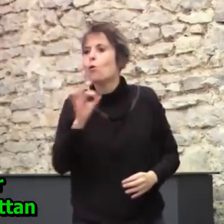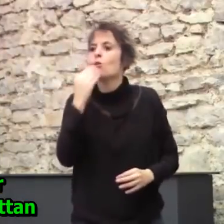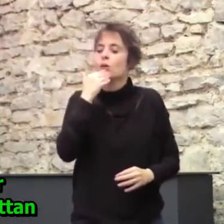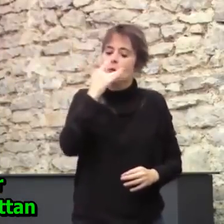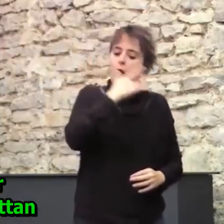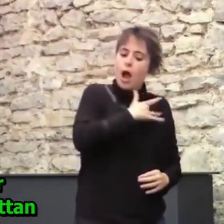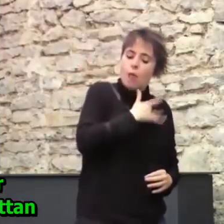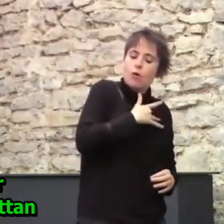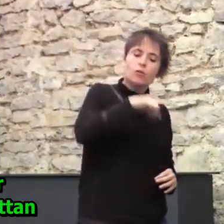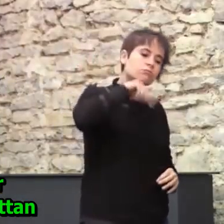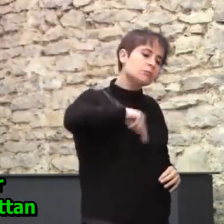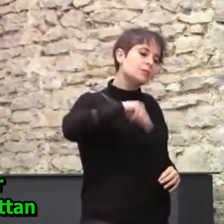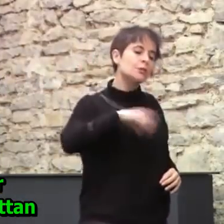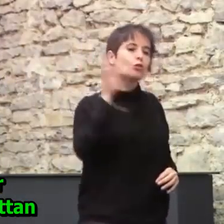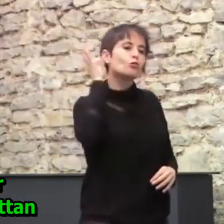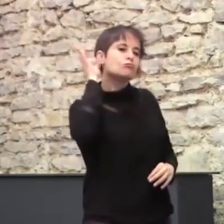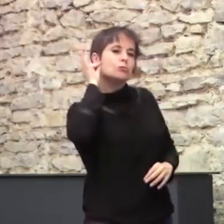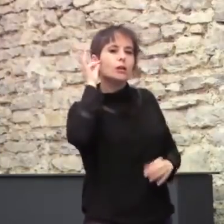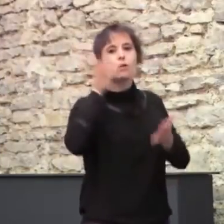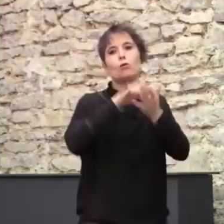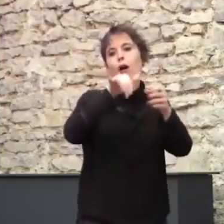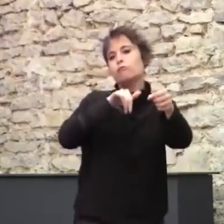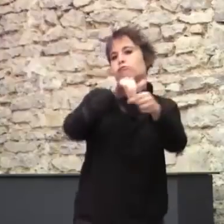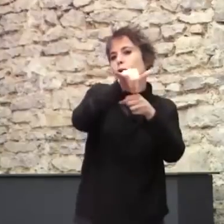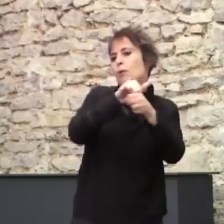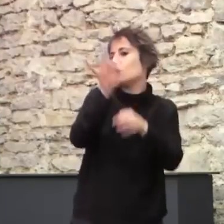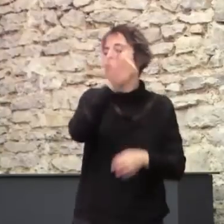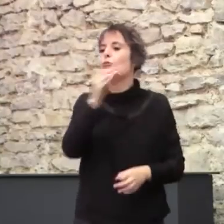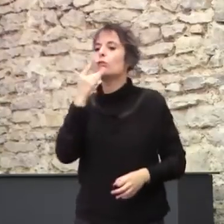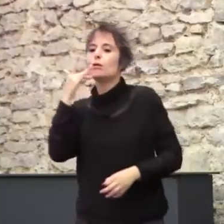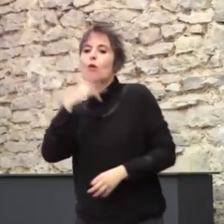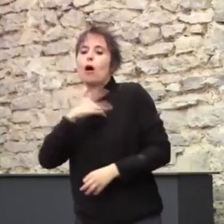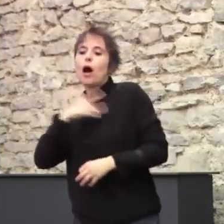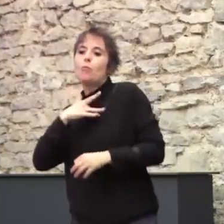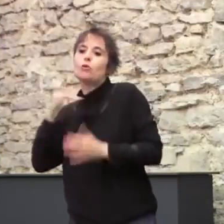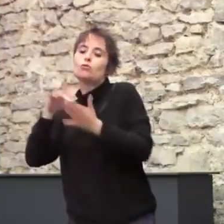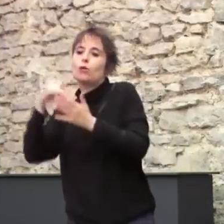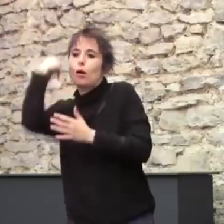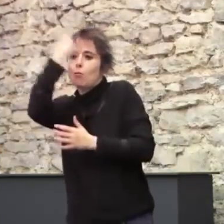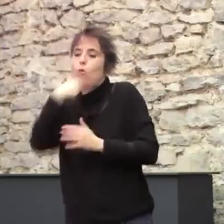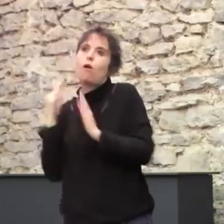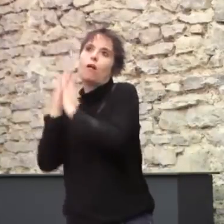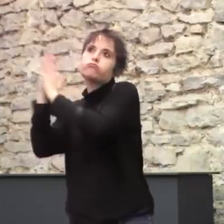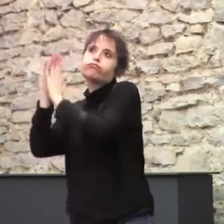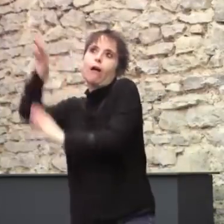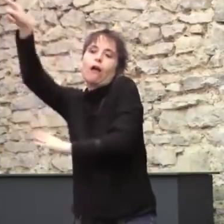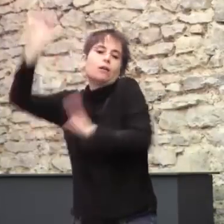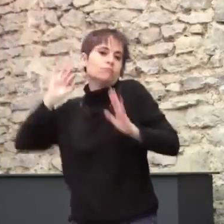puede sentir una chica de Manhattan, Nueva York, a cómo lo siente una monja budista de Nepal.